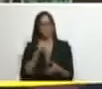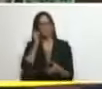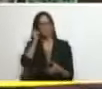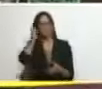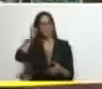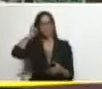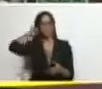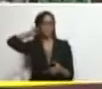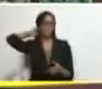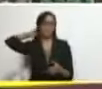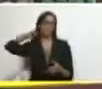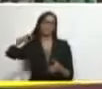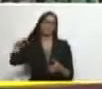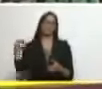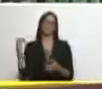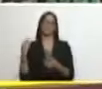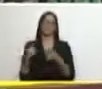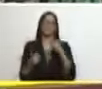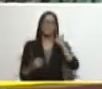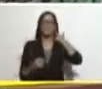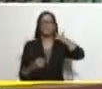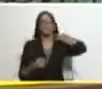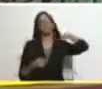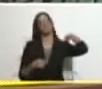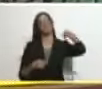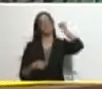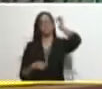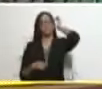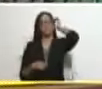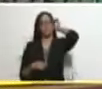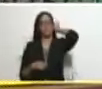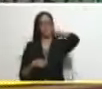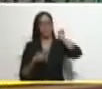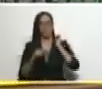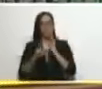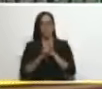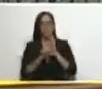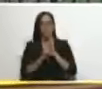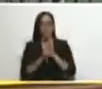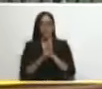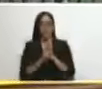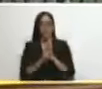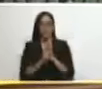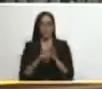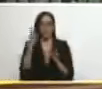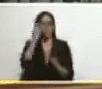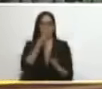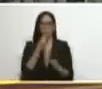Toda una ley maravillosa,